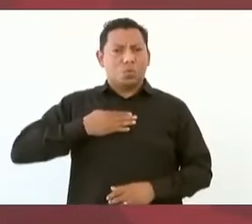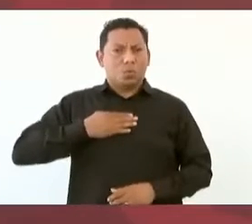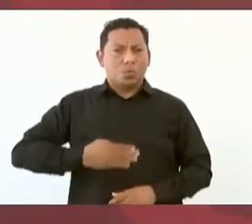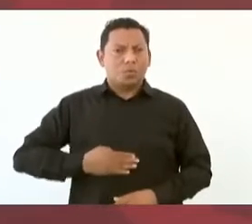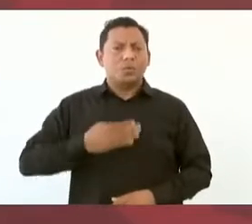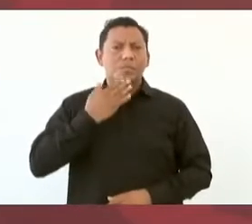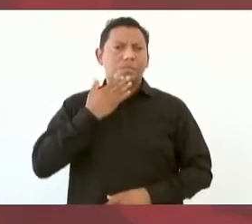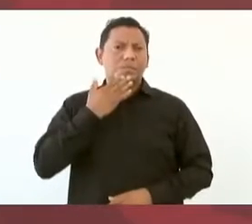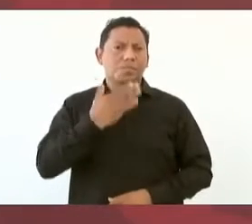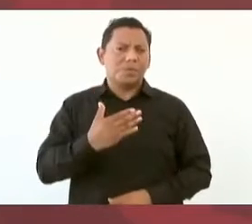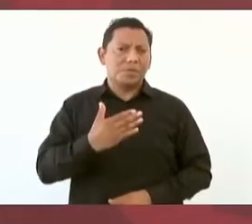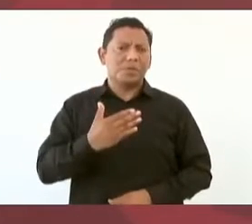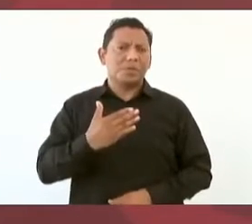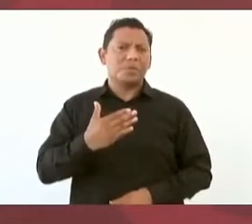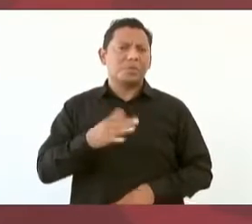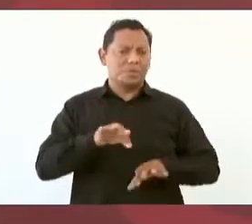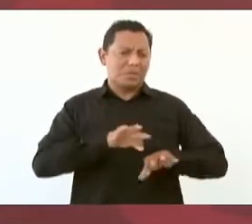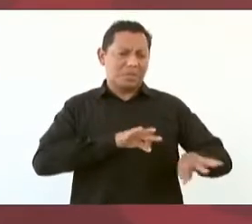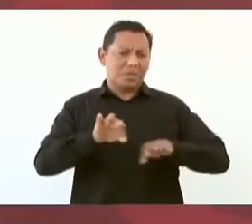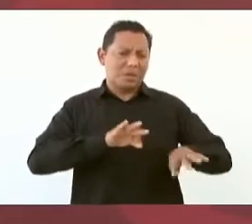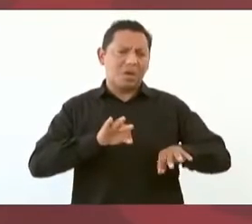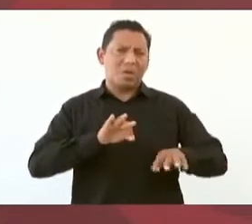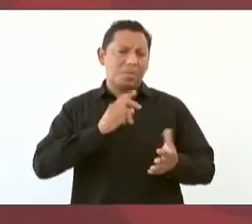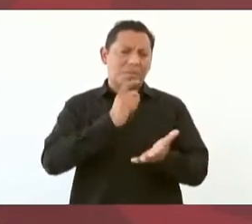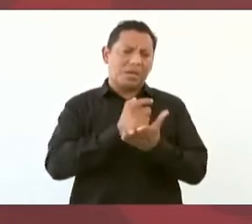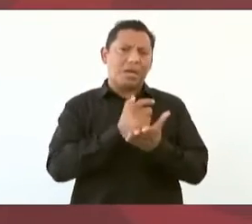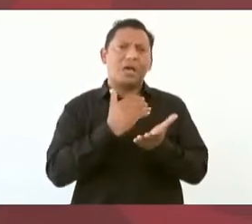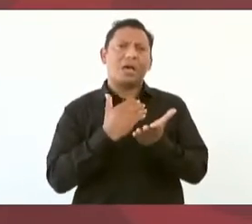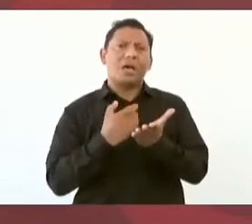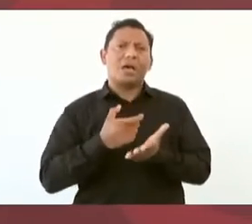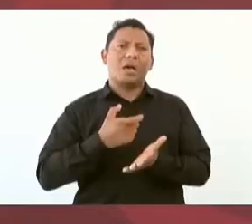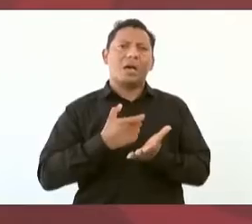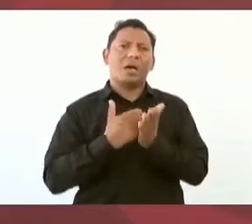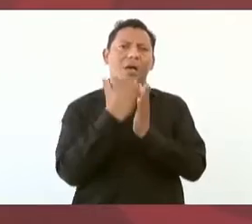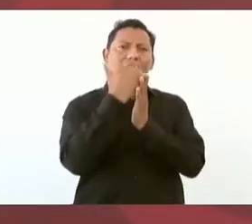que aumenten los salarios,